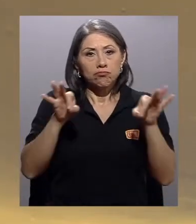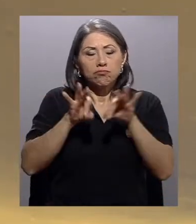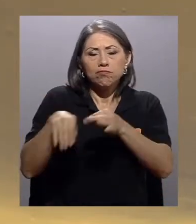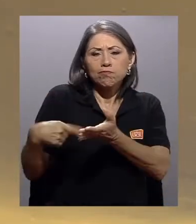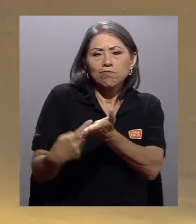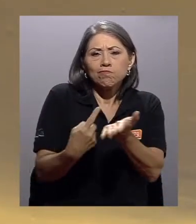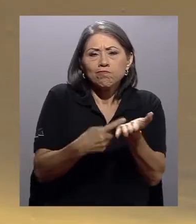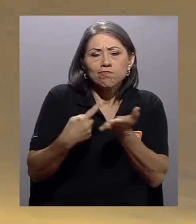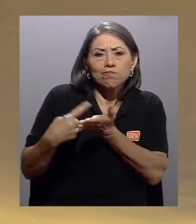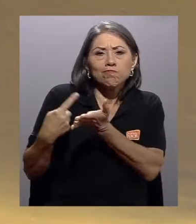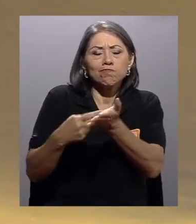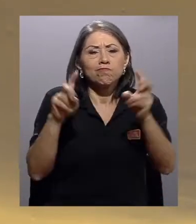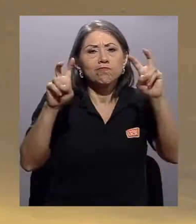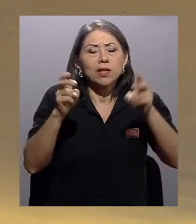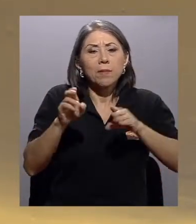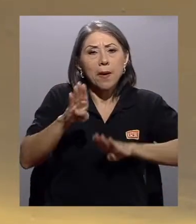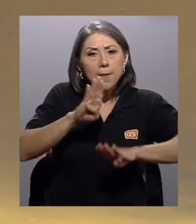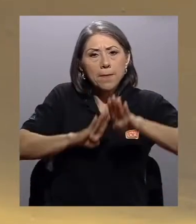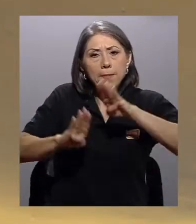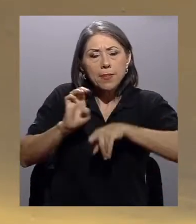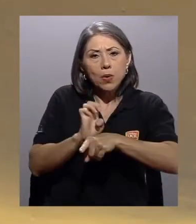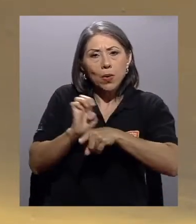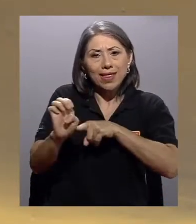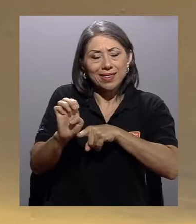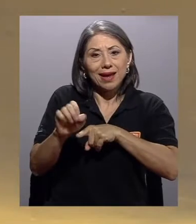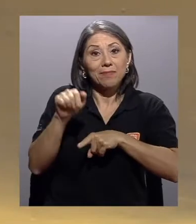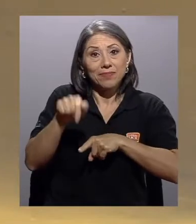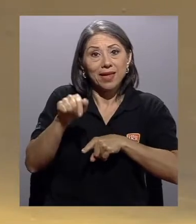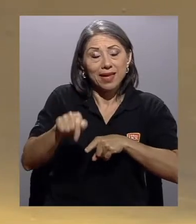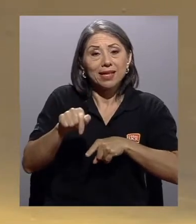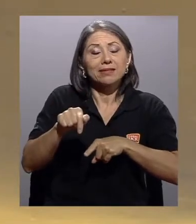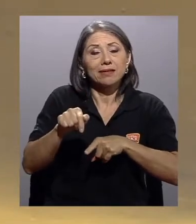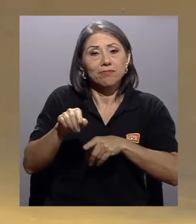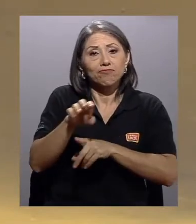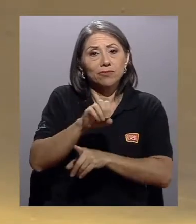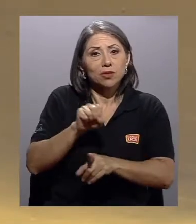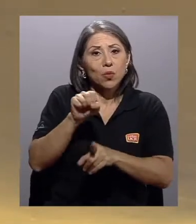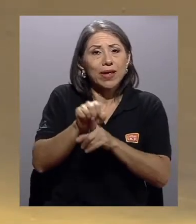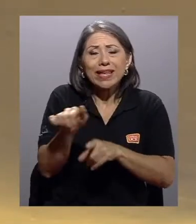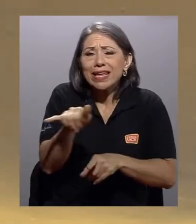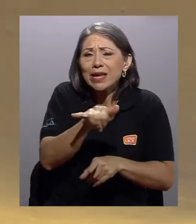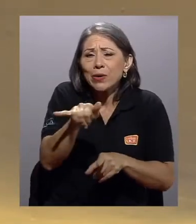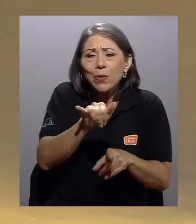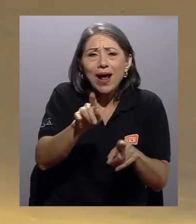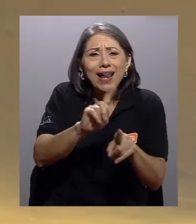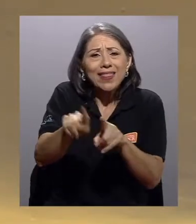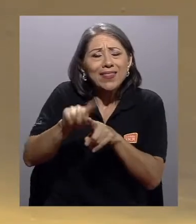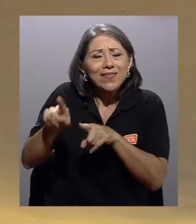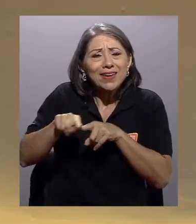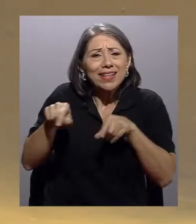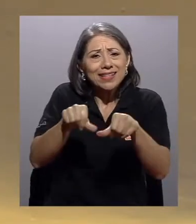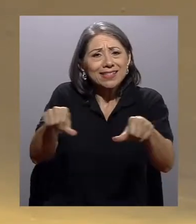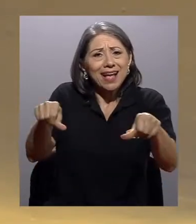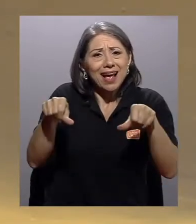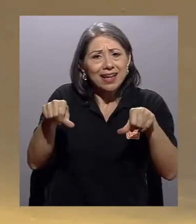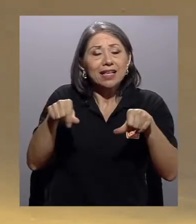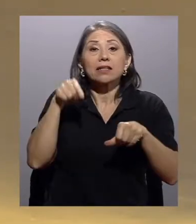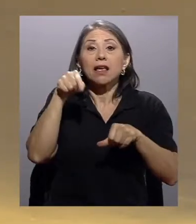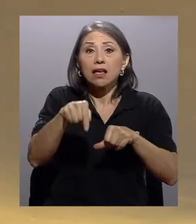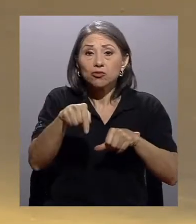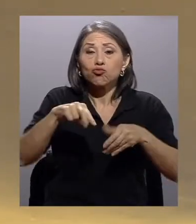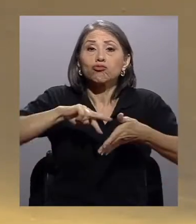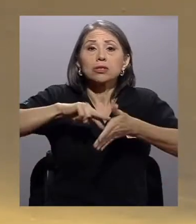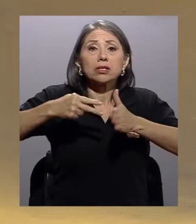muy importante tratar el tema de la bioética en este contexto. Igual que en todas las disciplinas,